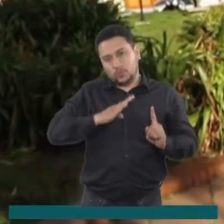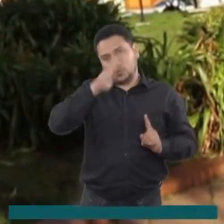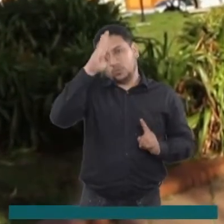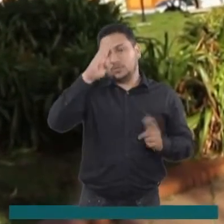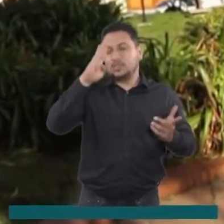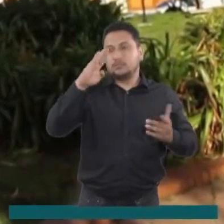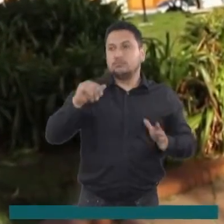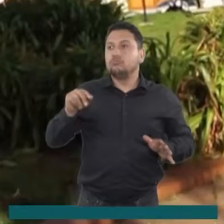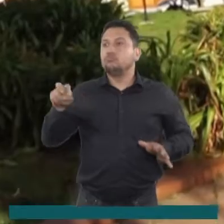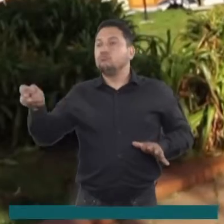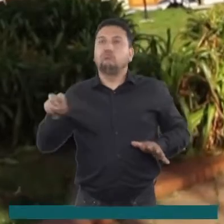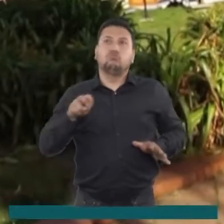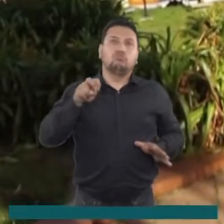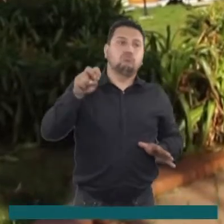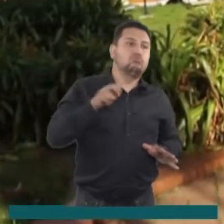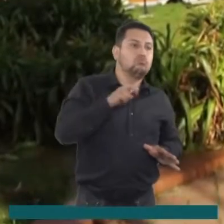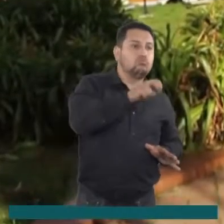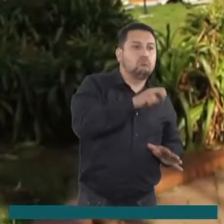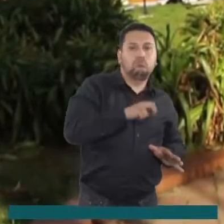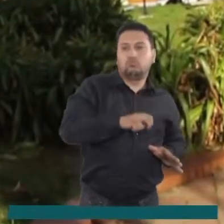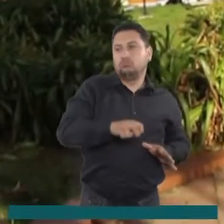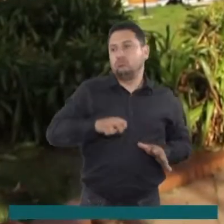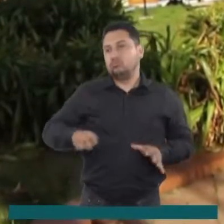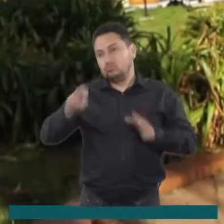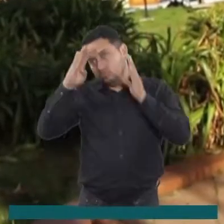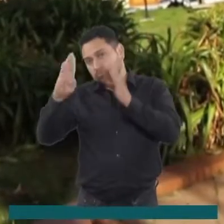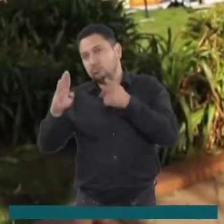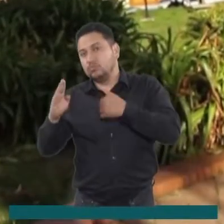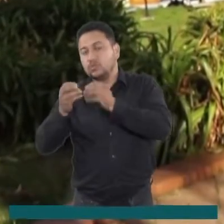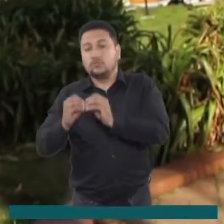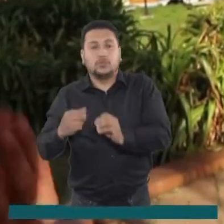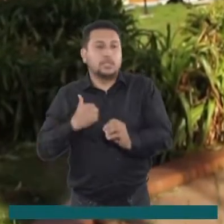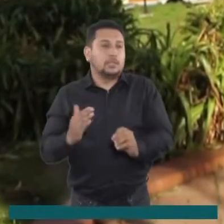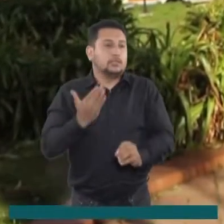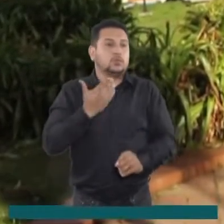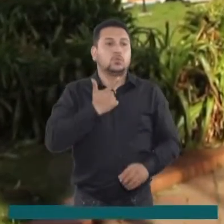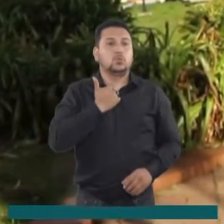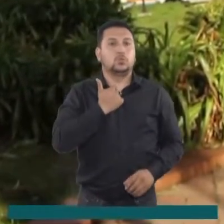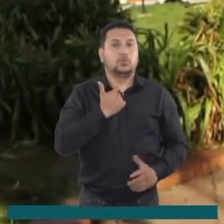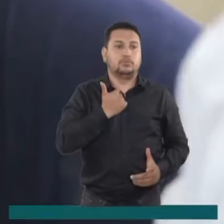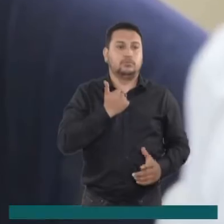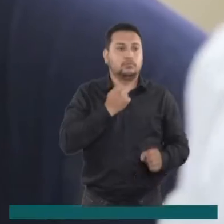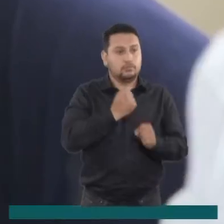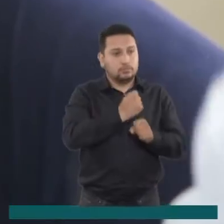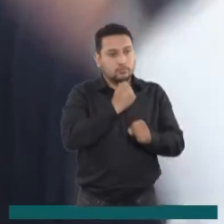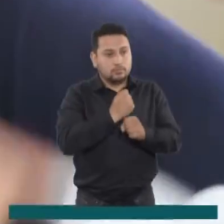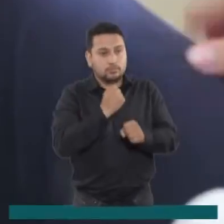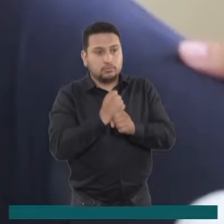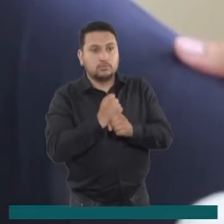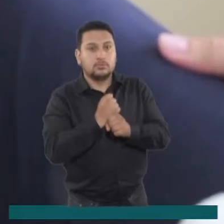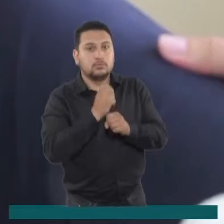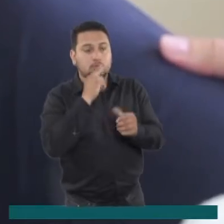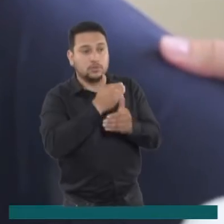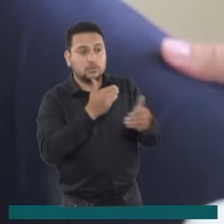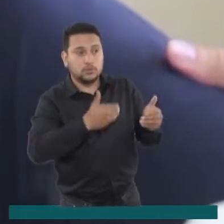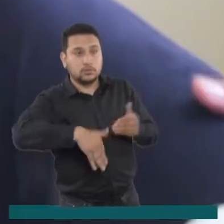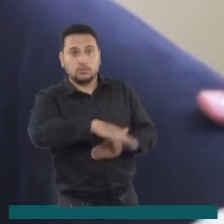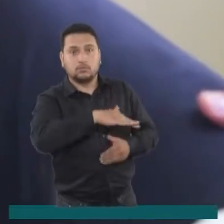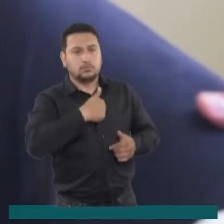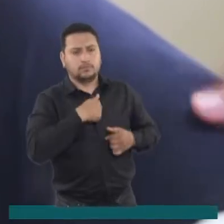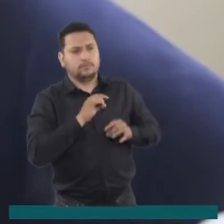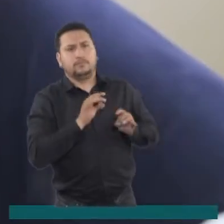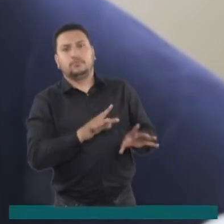Pero pues realmente yo me acostumbré así, a ser libre, a servirles de otra manera. Diana rechaza el